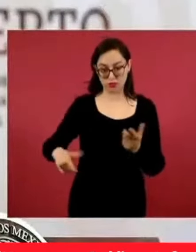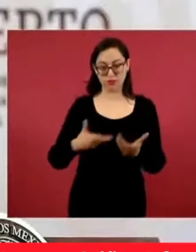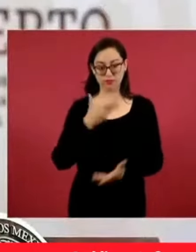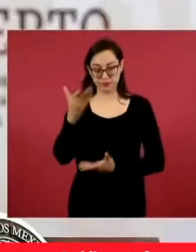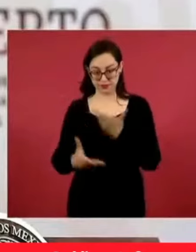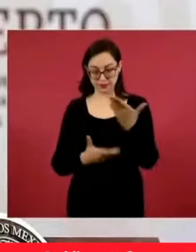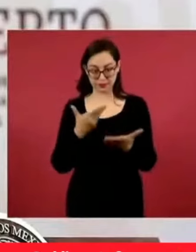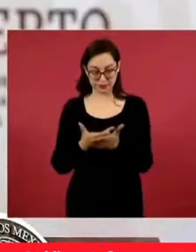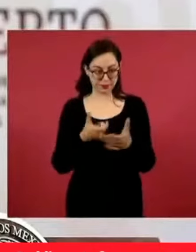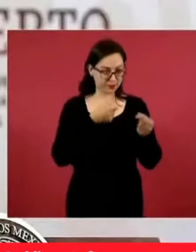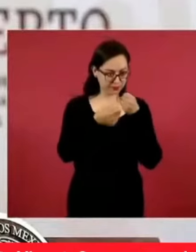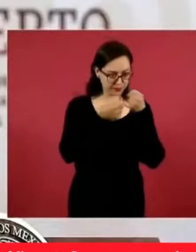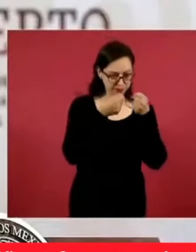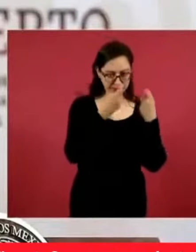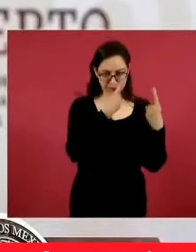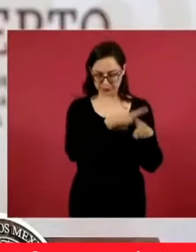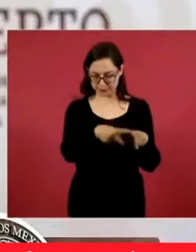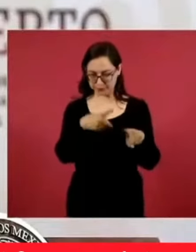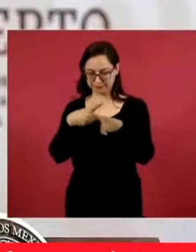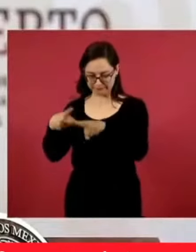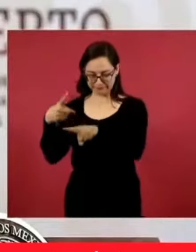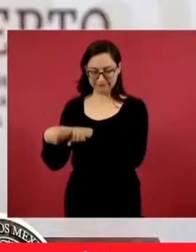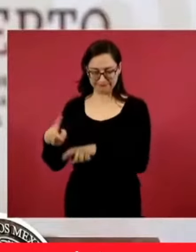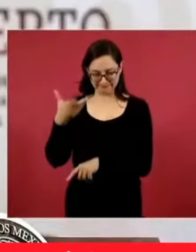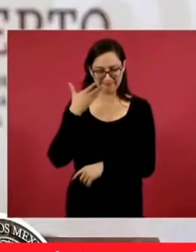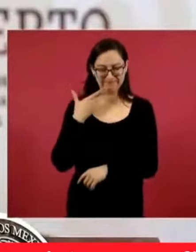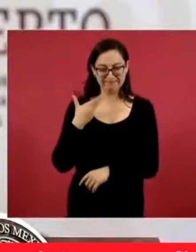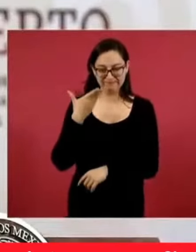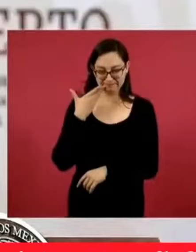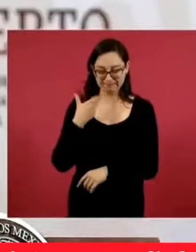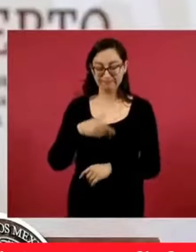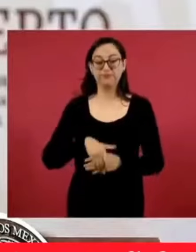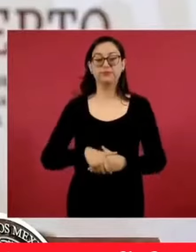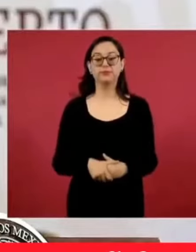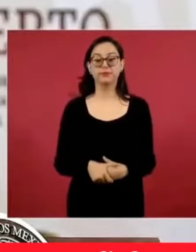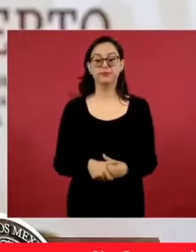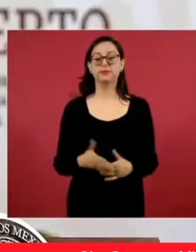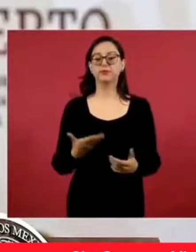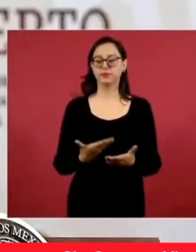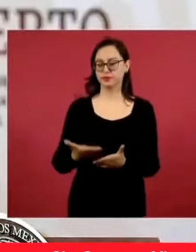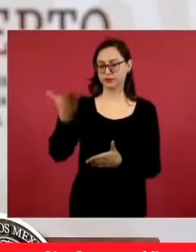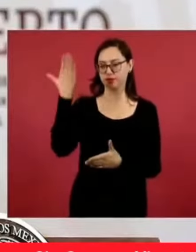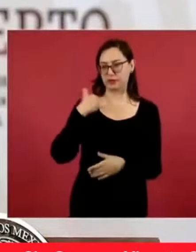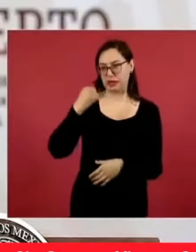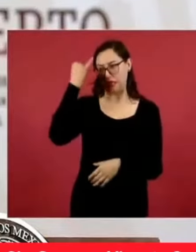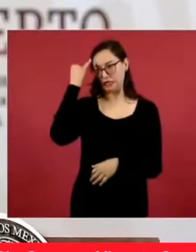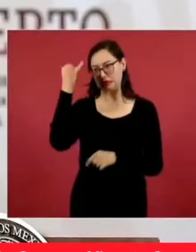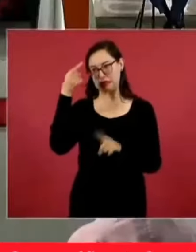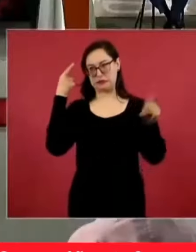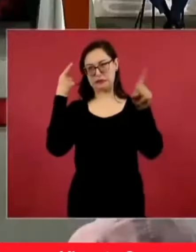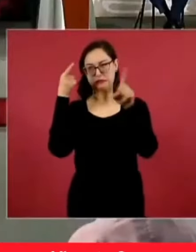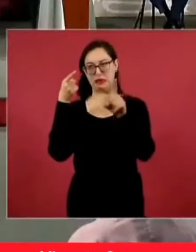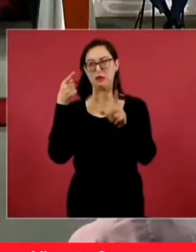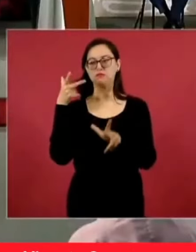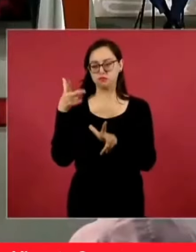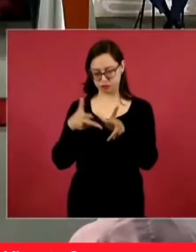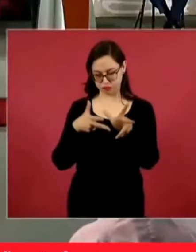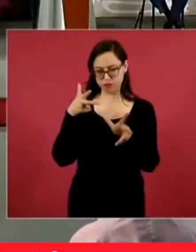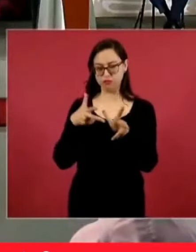comunicación. Desde su concepción, el Tren Maya, nuestro jaguar rodante,